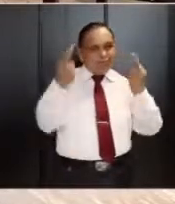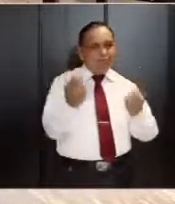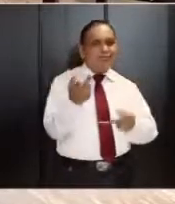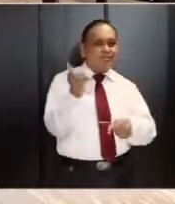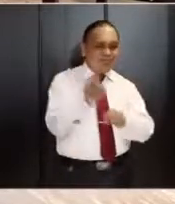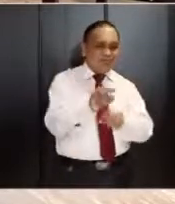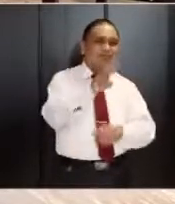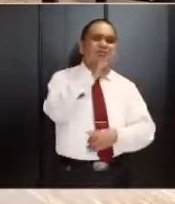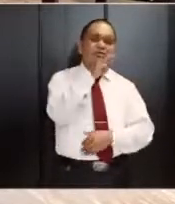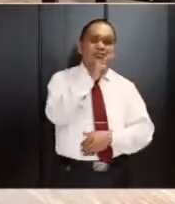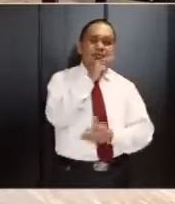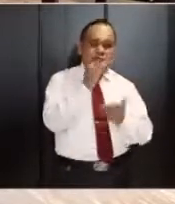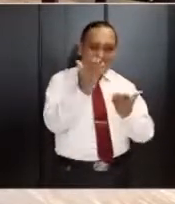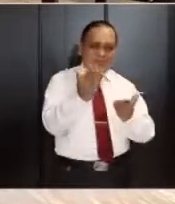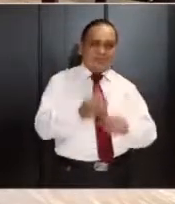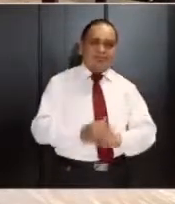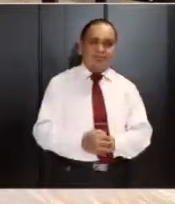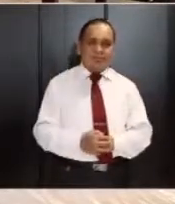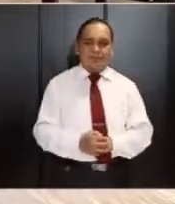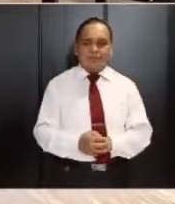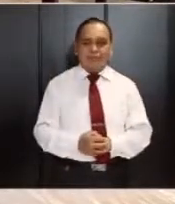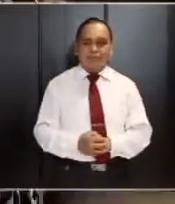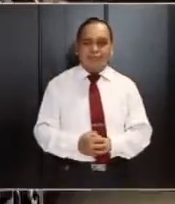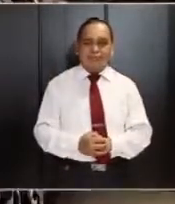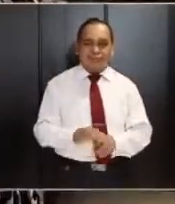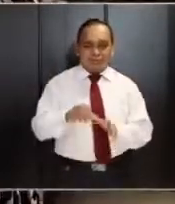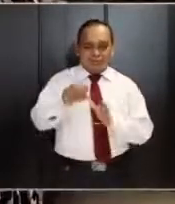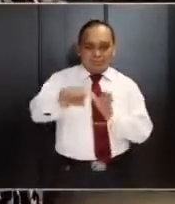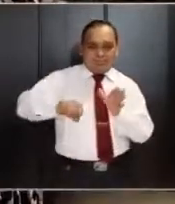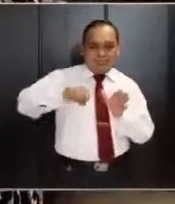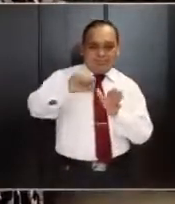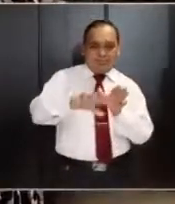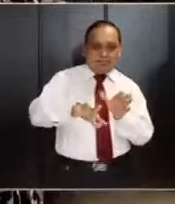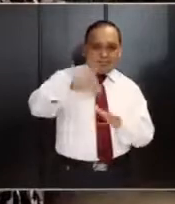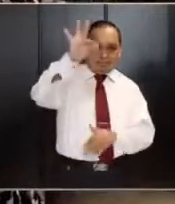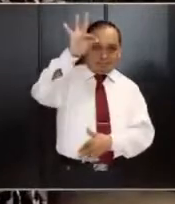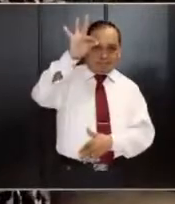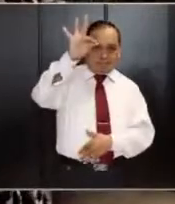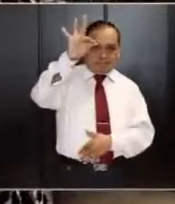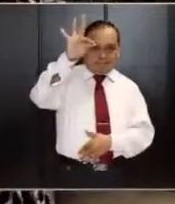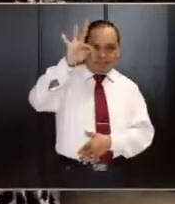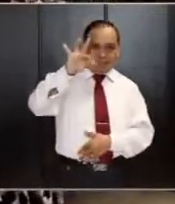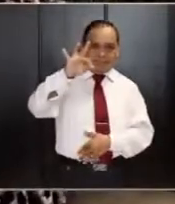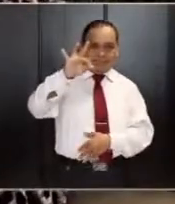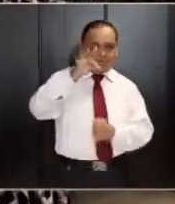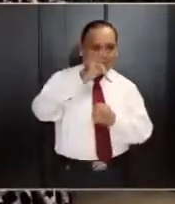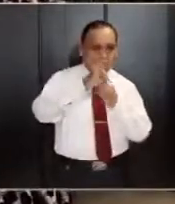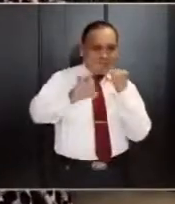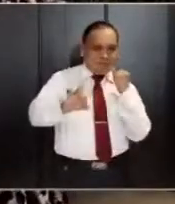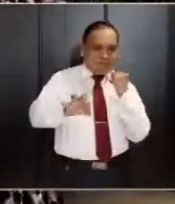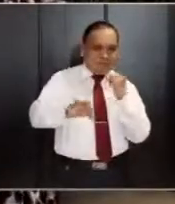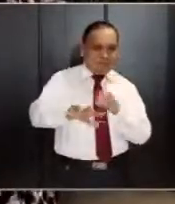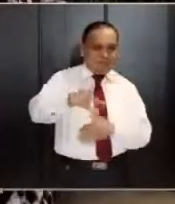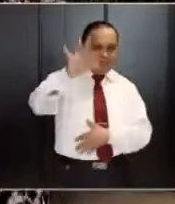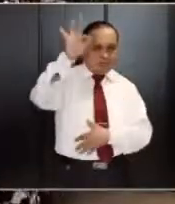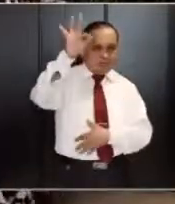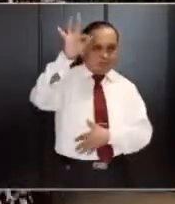de Madres. Ven, mi vida. Sácate uno. Este es el último en este